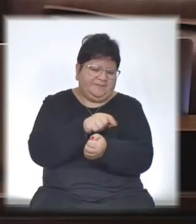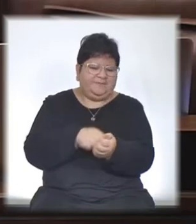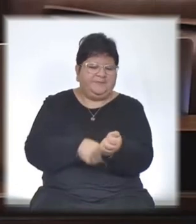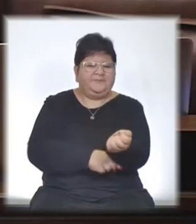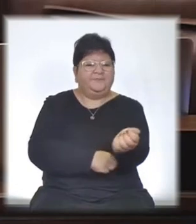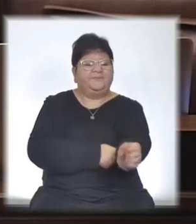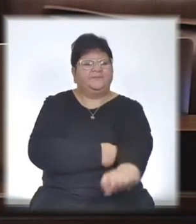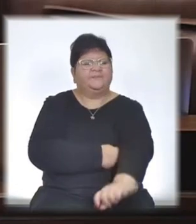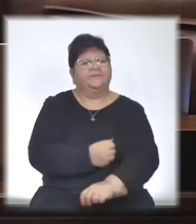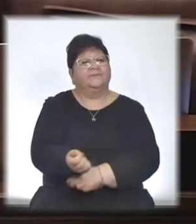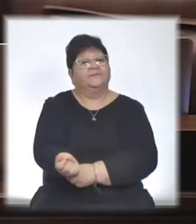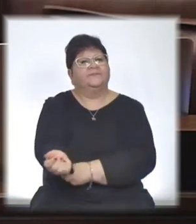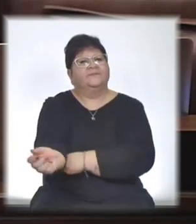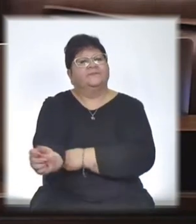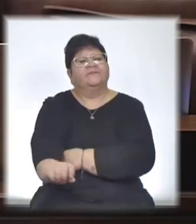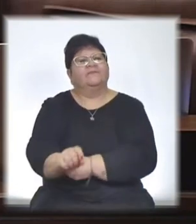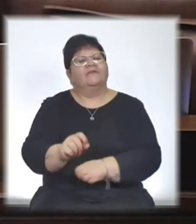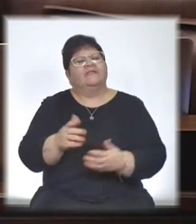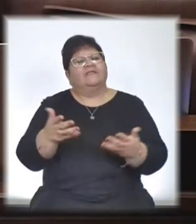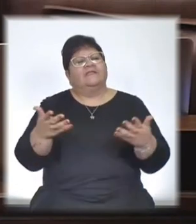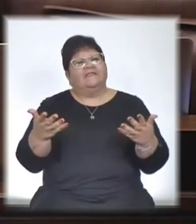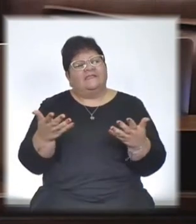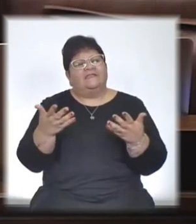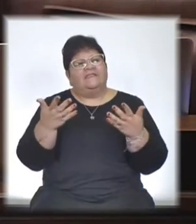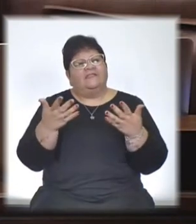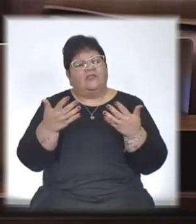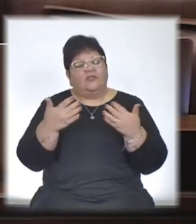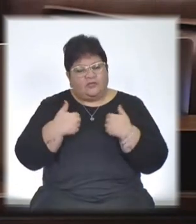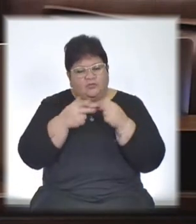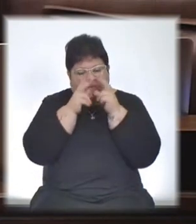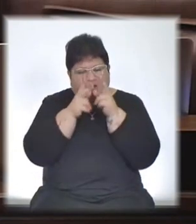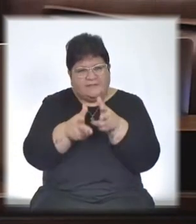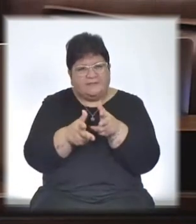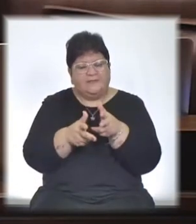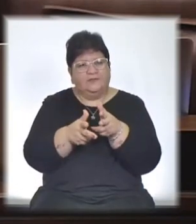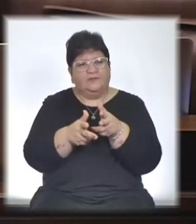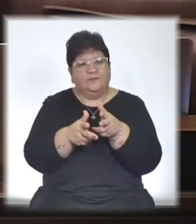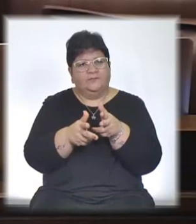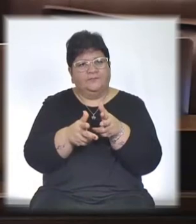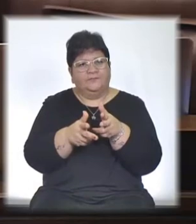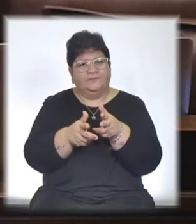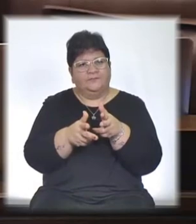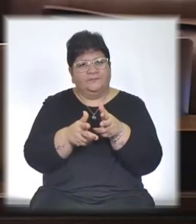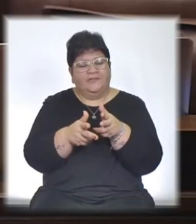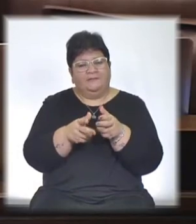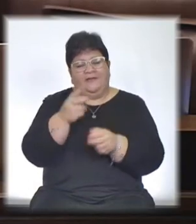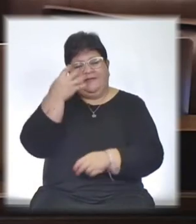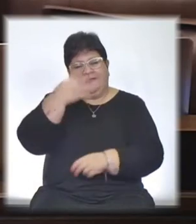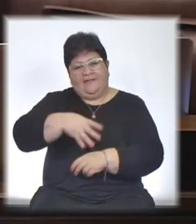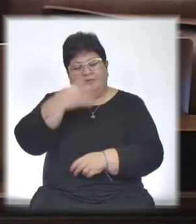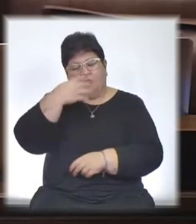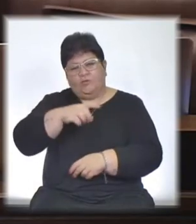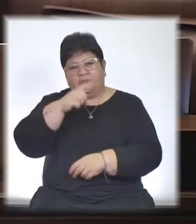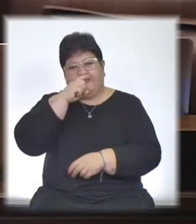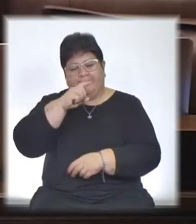En última instancia, todo esto que estoy diciendo incidió para que el 14 de marzo del 85 las cárceles